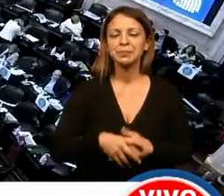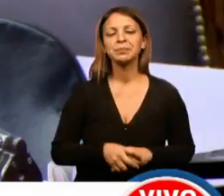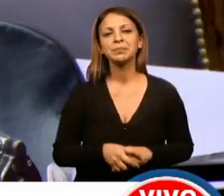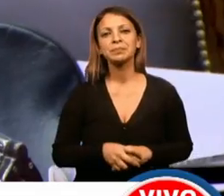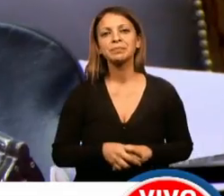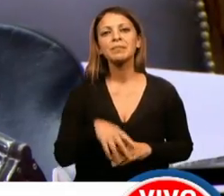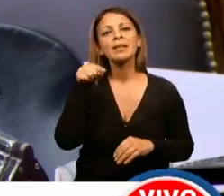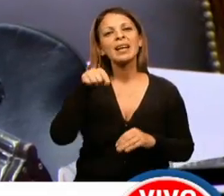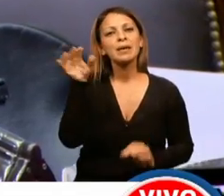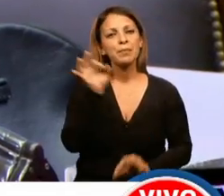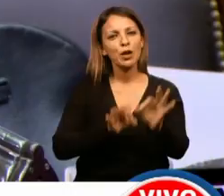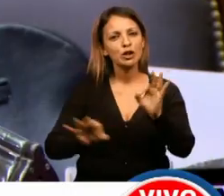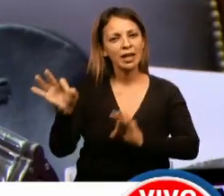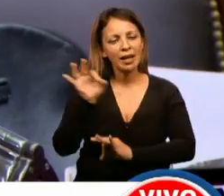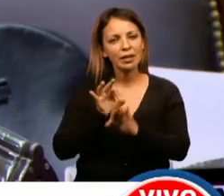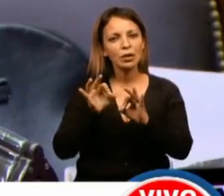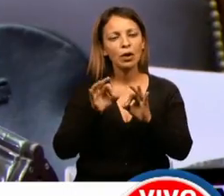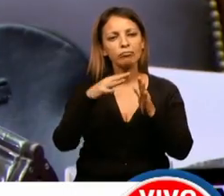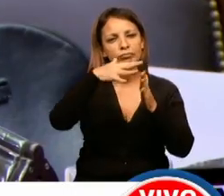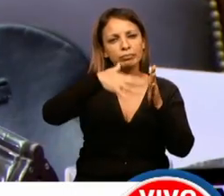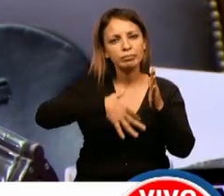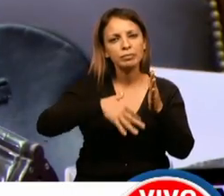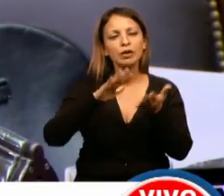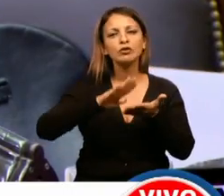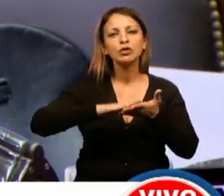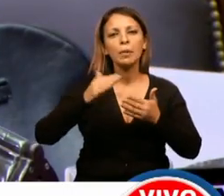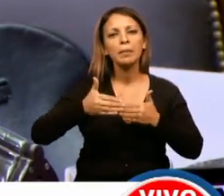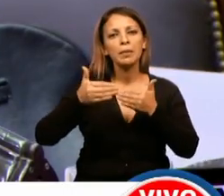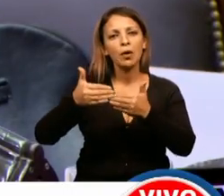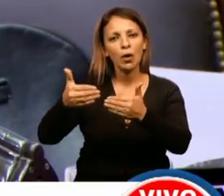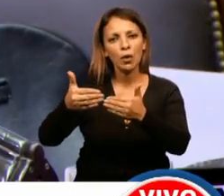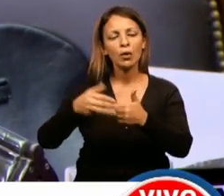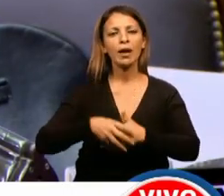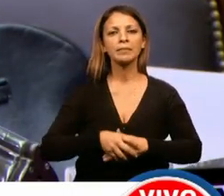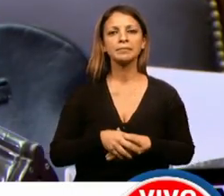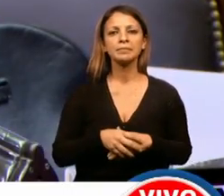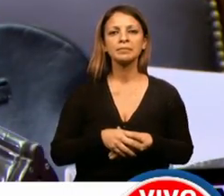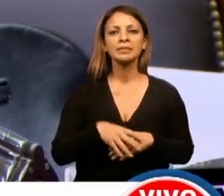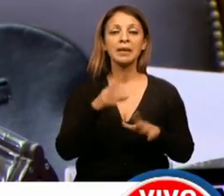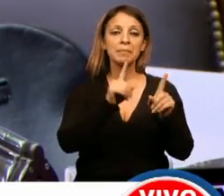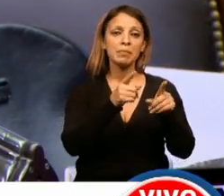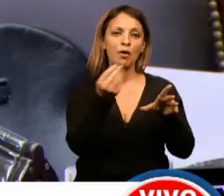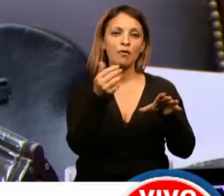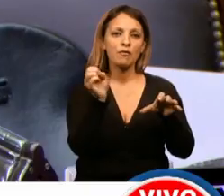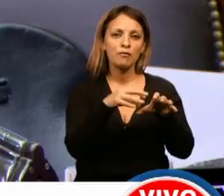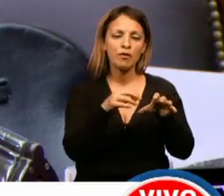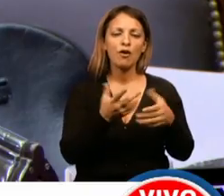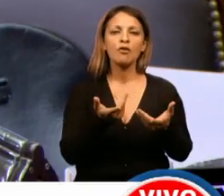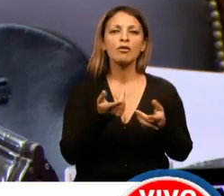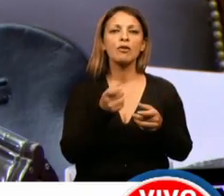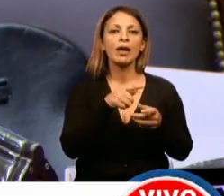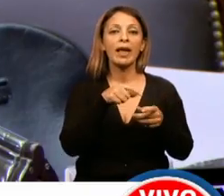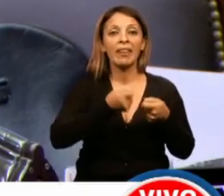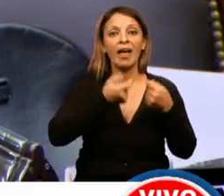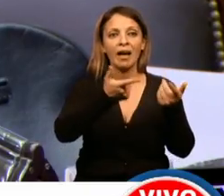este proyecto que habla sobre la prórroga del fondo fiduciario que